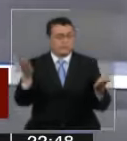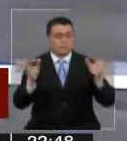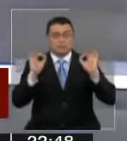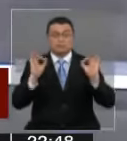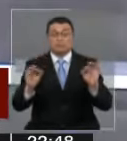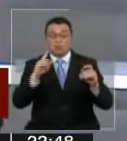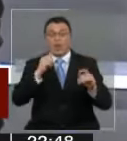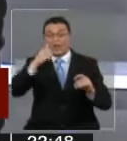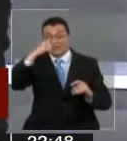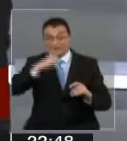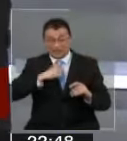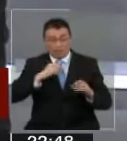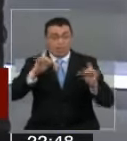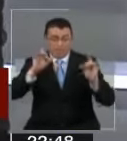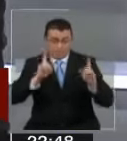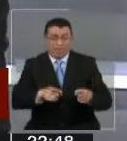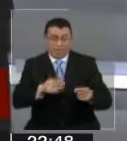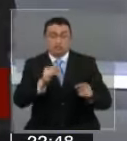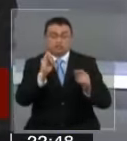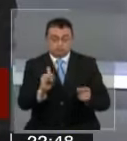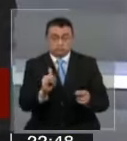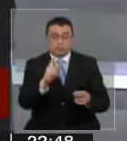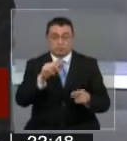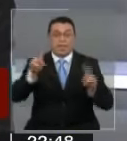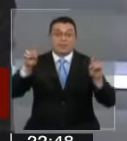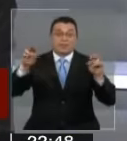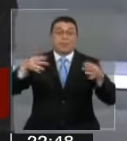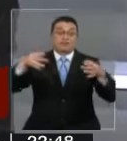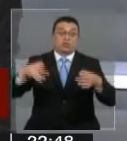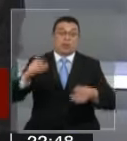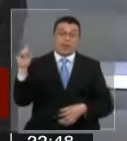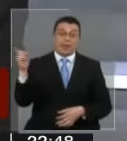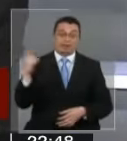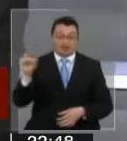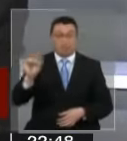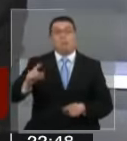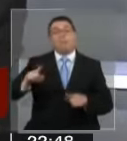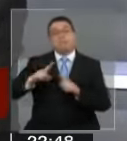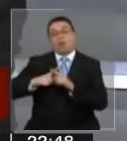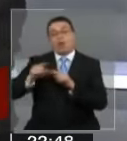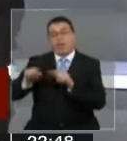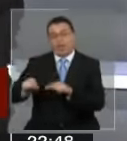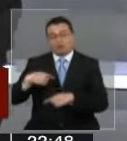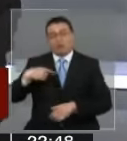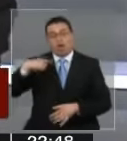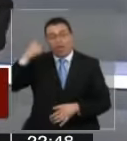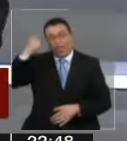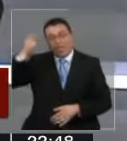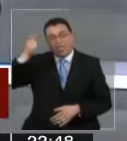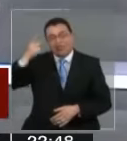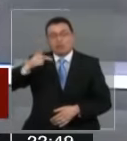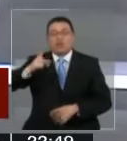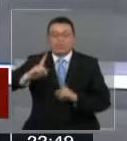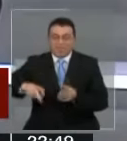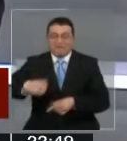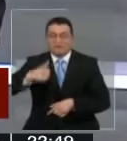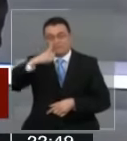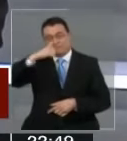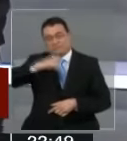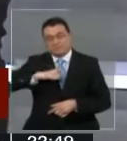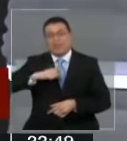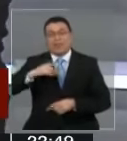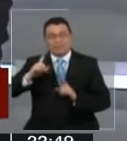mantenga la reserva que tenga que haber, porque estamos hablando de un tema de seguridad nacional, y en ese sentido yo entiendo, digamos, que tiene que haber reserva